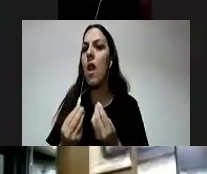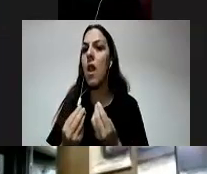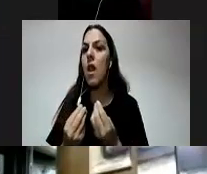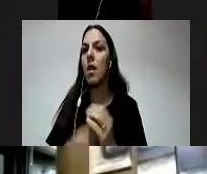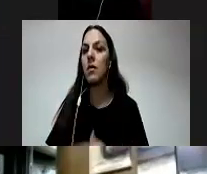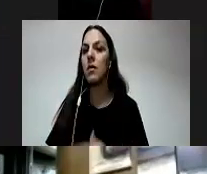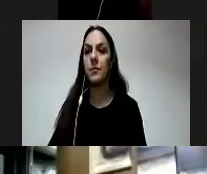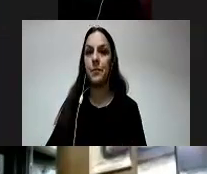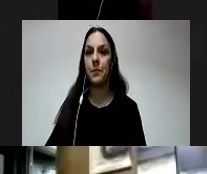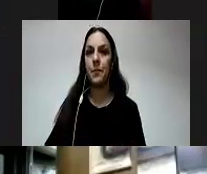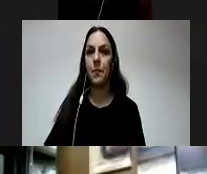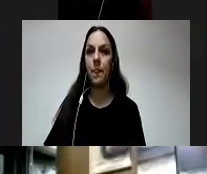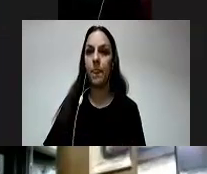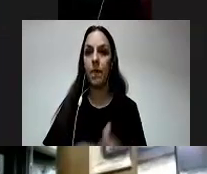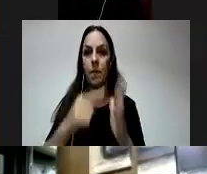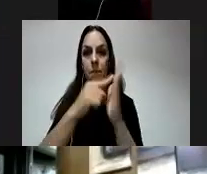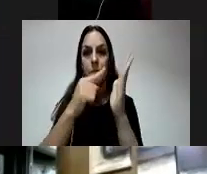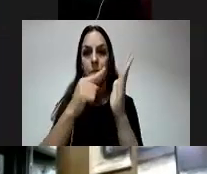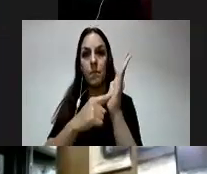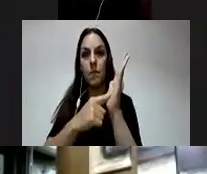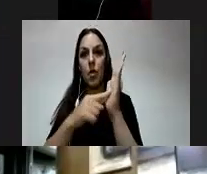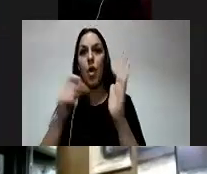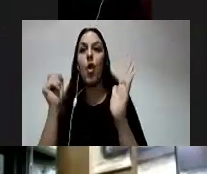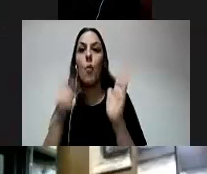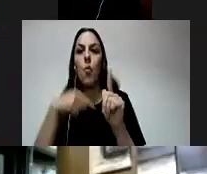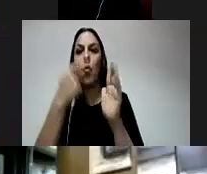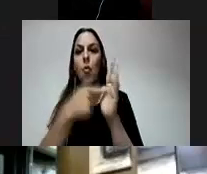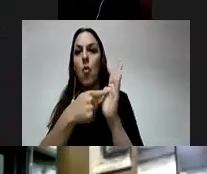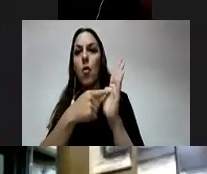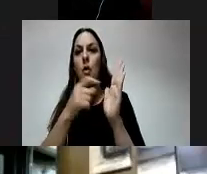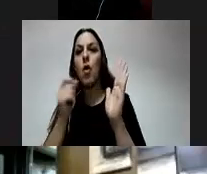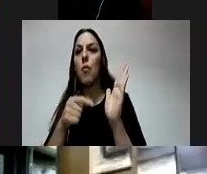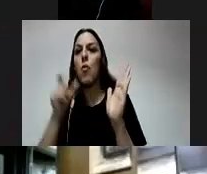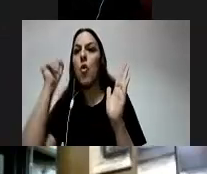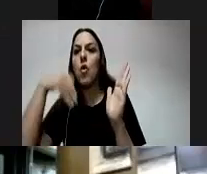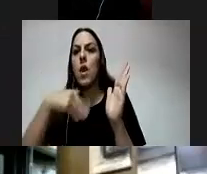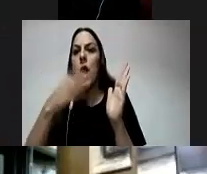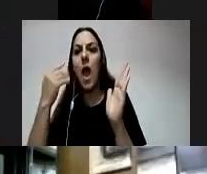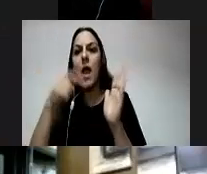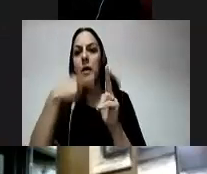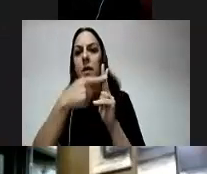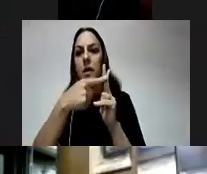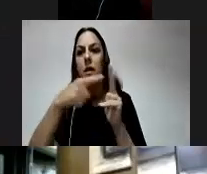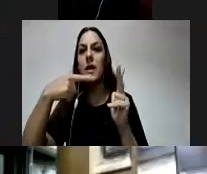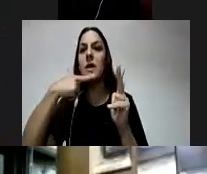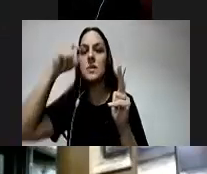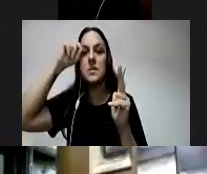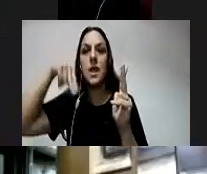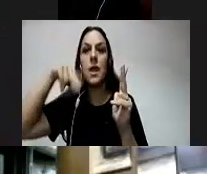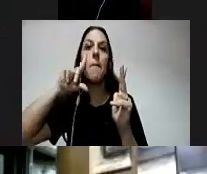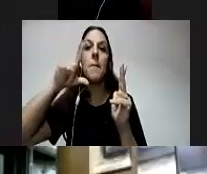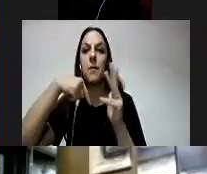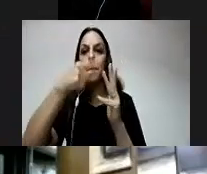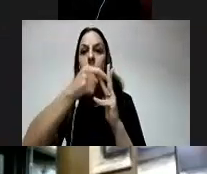las categorías denominadas común, común con aire, semicama, cama ejecutiva, cama suite, cama ejecutivo y cama